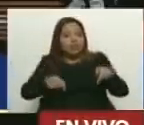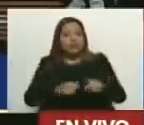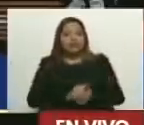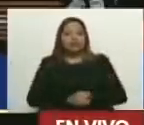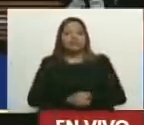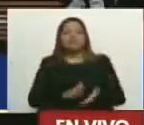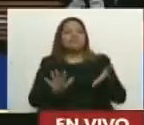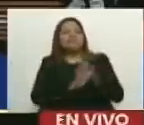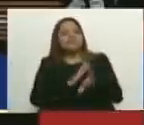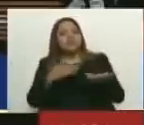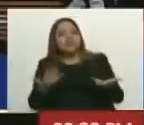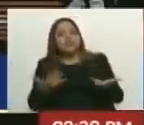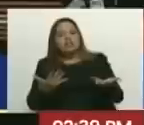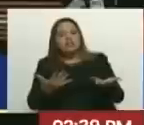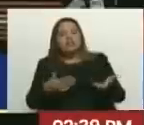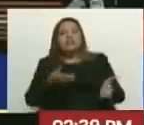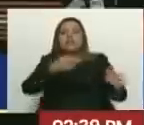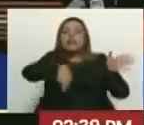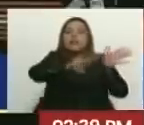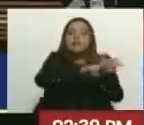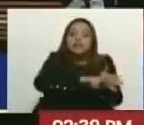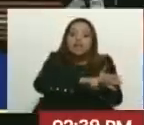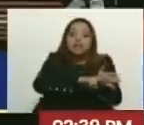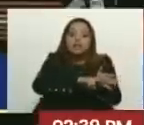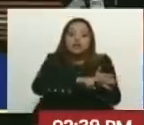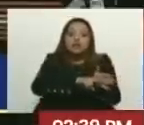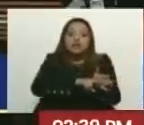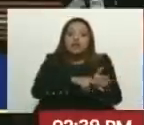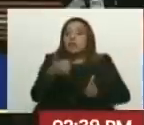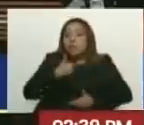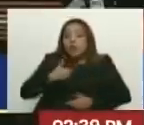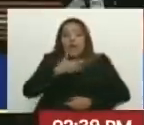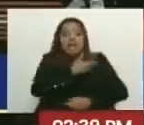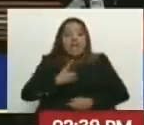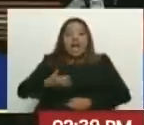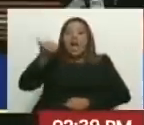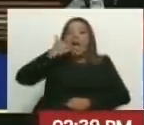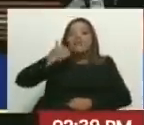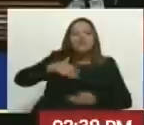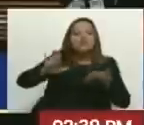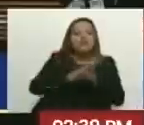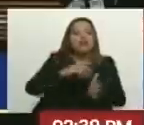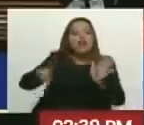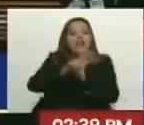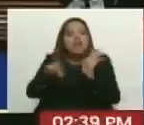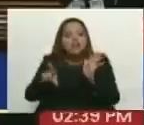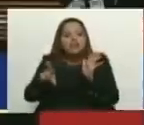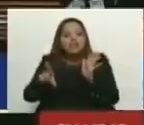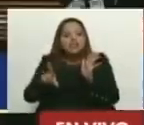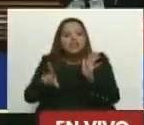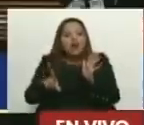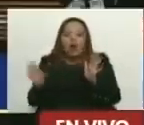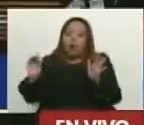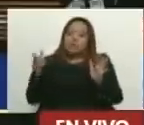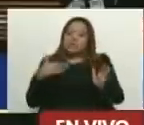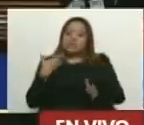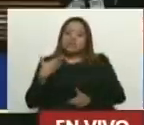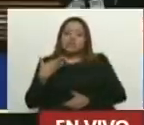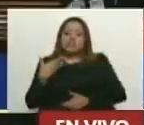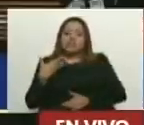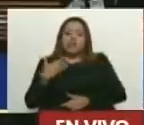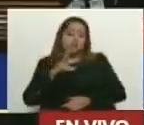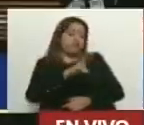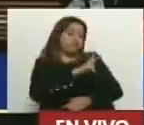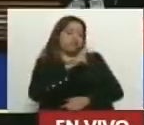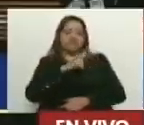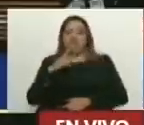que se replique esta acción y todo aquel que quiera estar al margen de la ley, que se sienta investido de alguna autoridad,